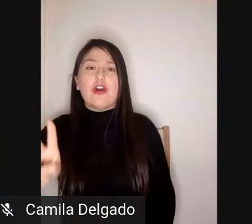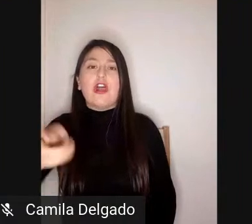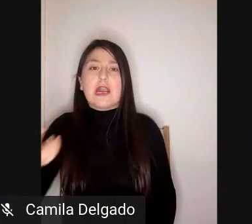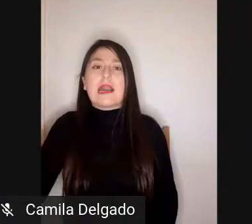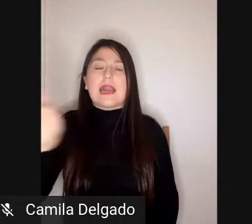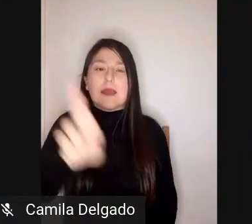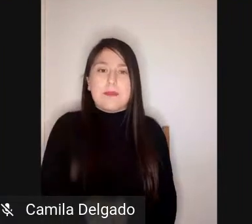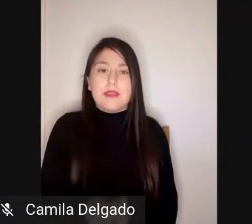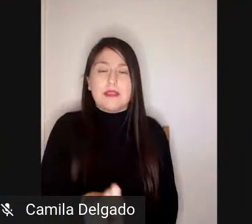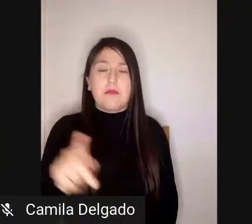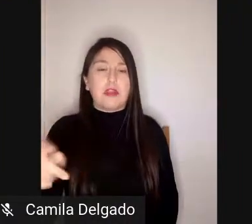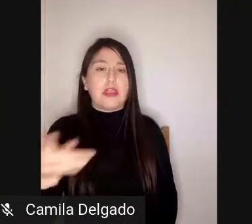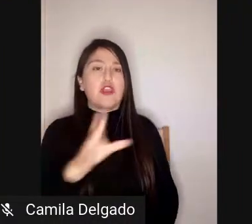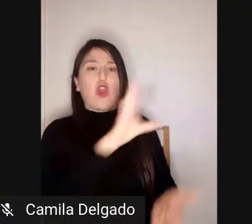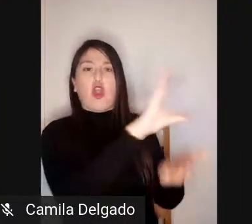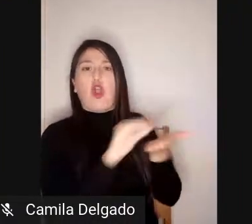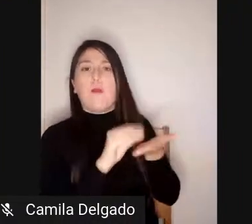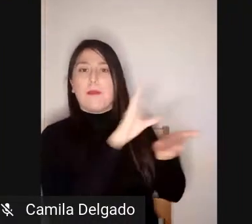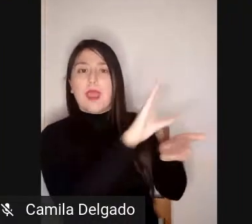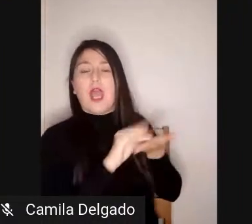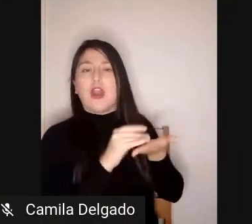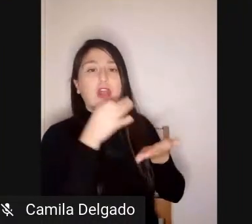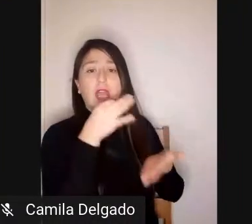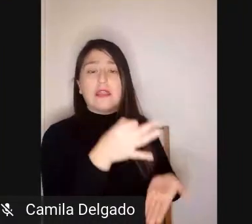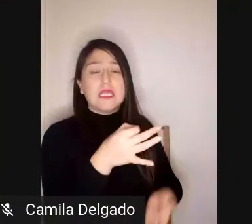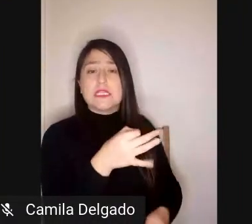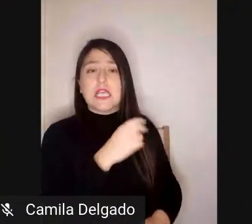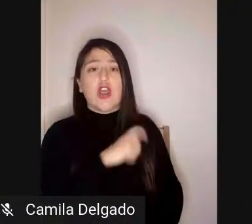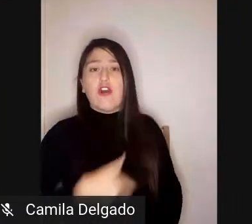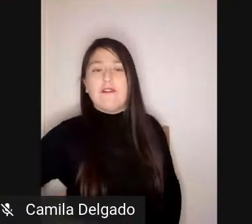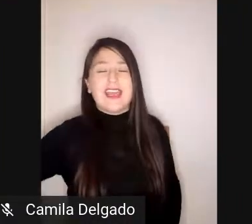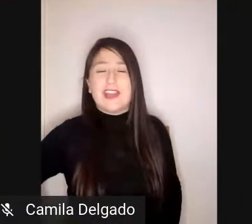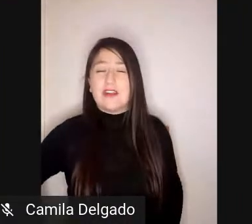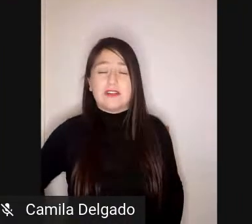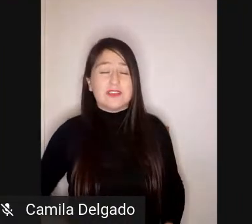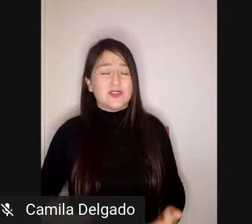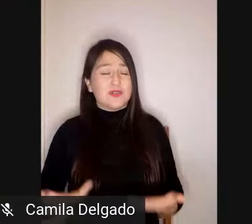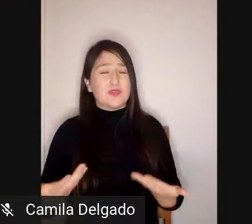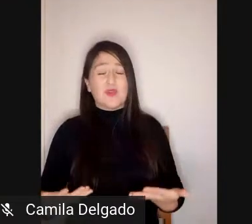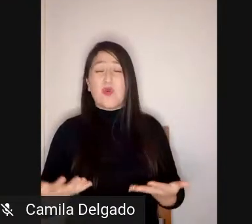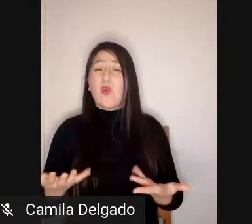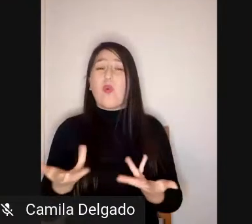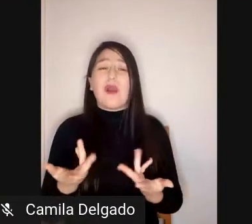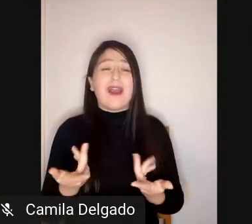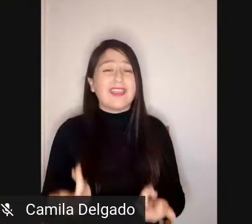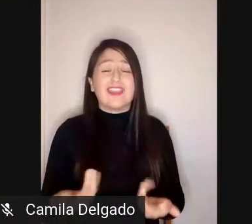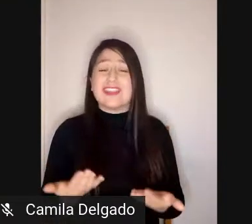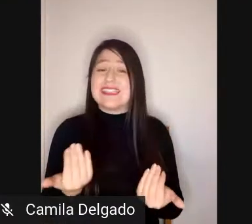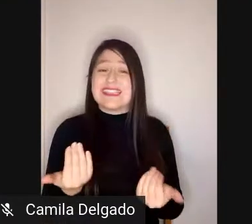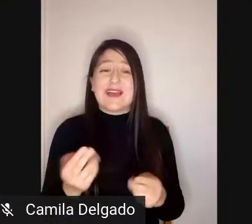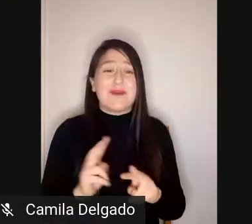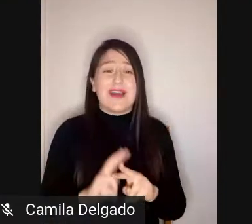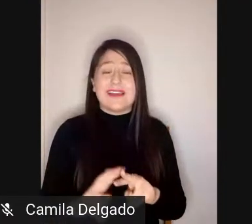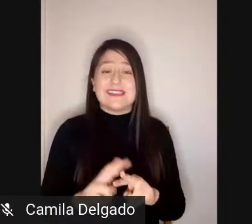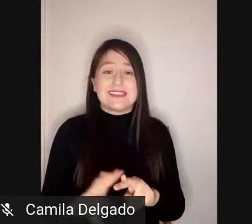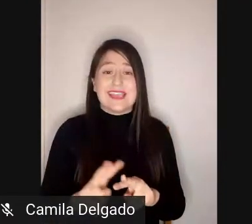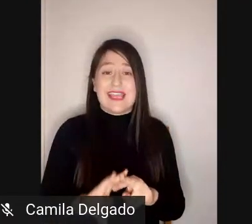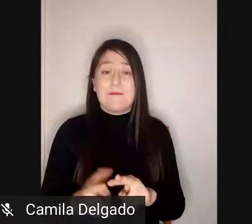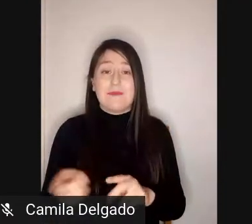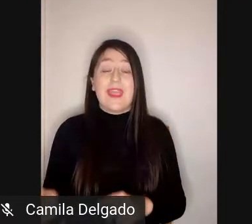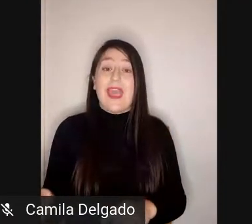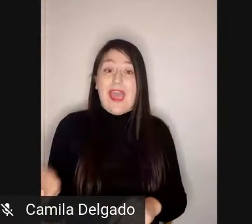del gobierno, ¿no? ¿Cuánto va a haber que hacer ahí, no? Solamente en ese campo, y vamos al campo económico